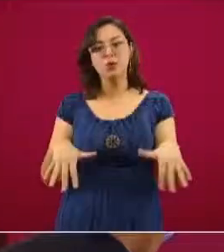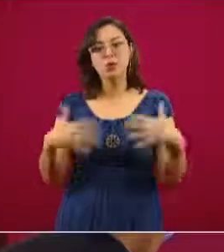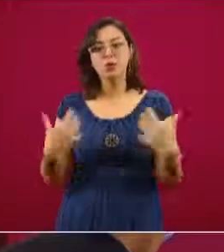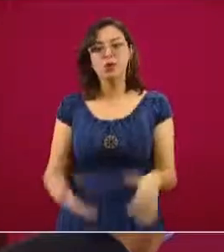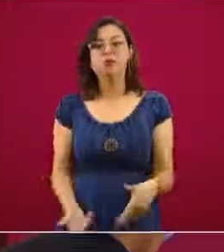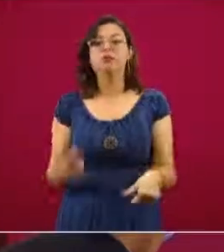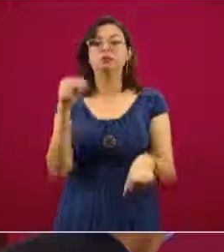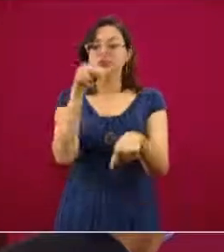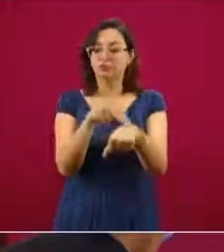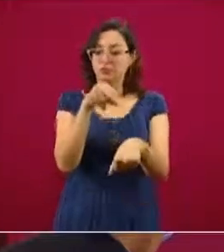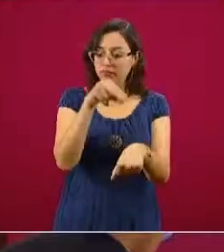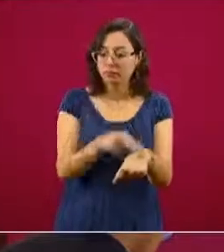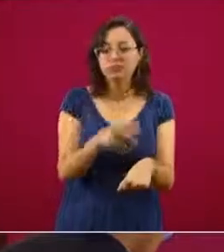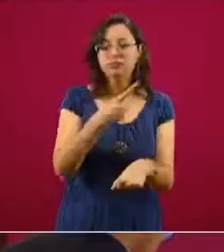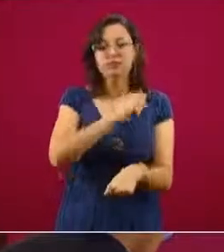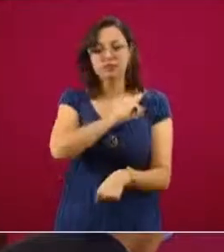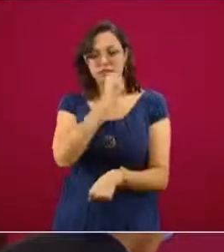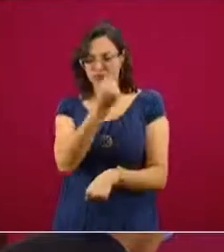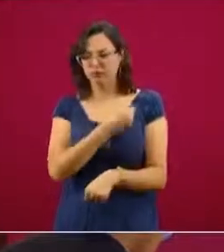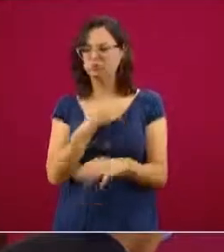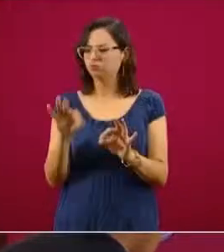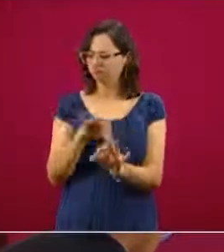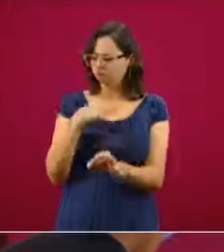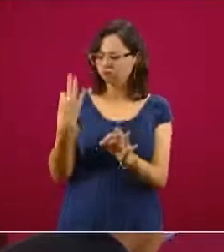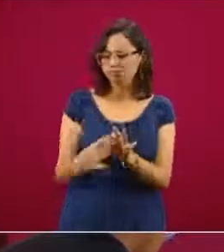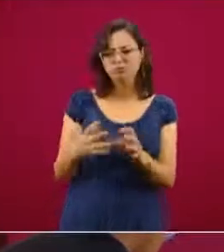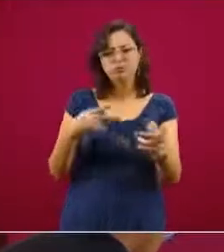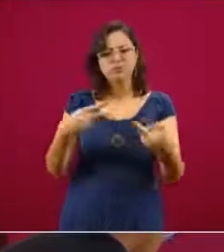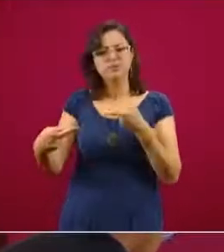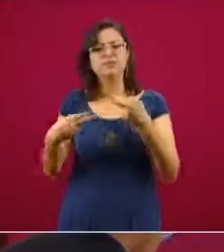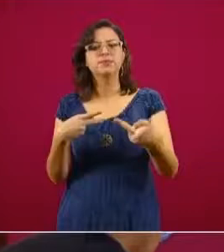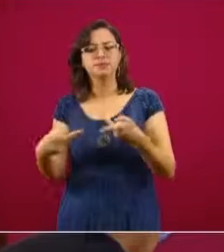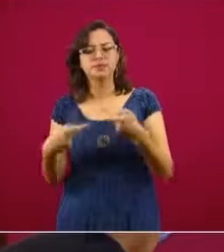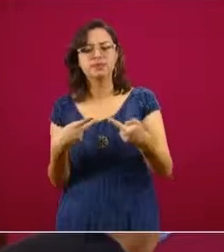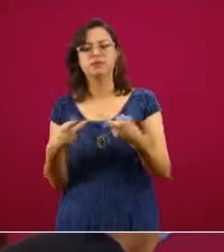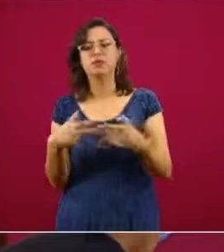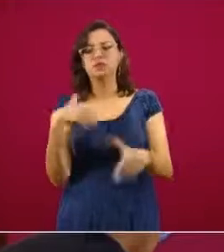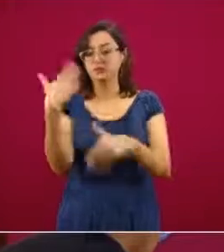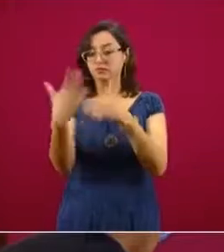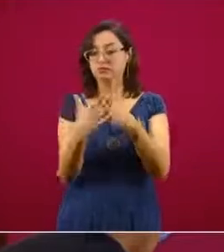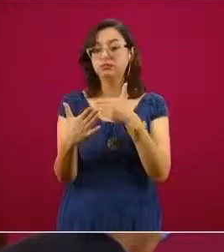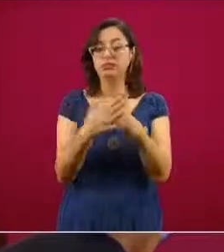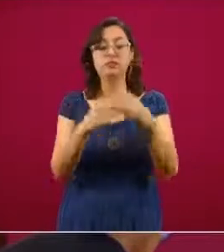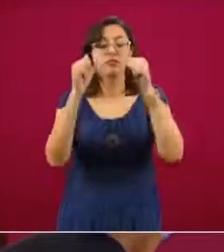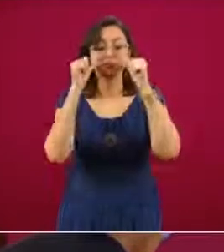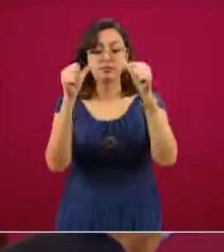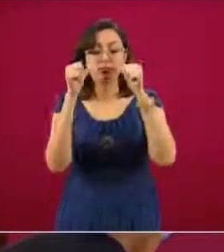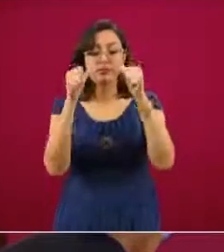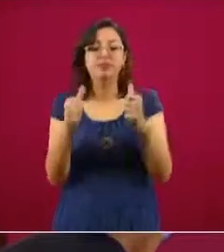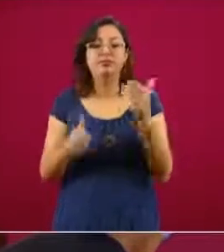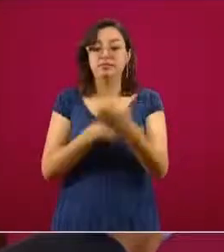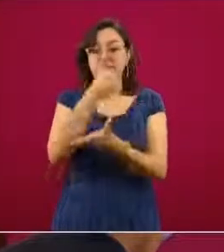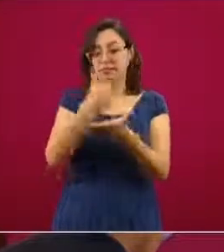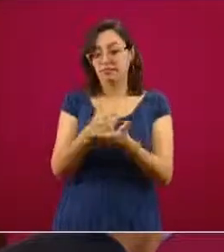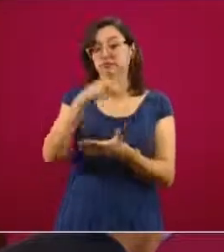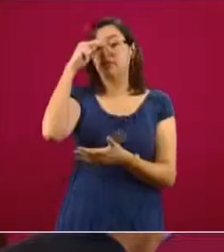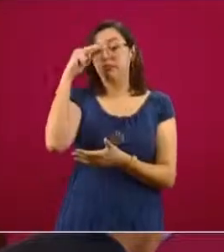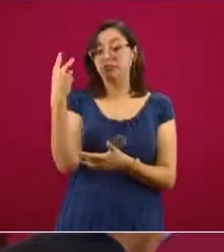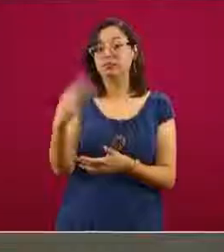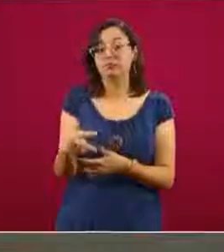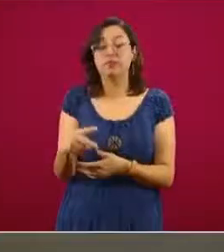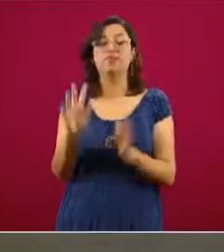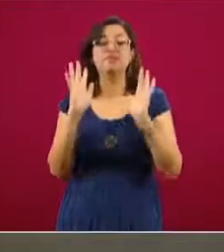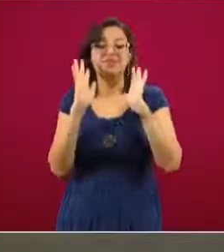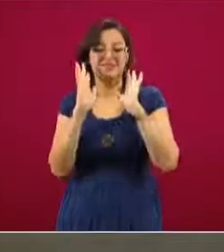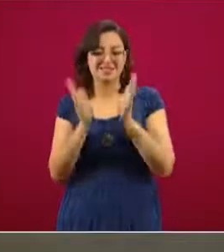salud está listo, preparado para lo que viene, que en el caso de la ciudad pues ya lo